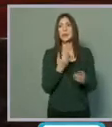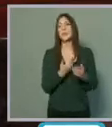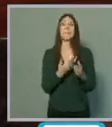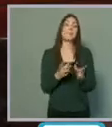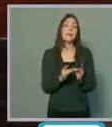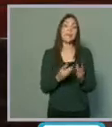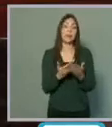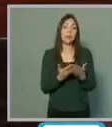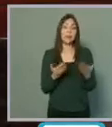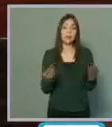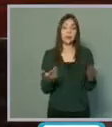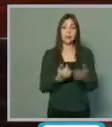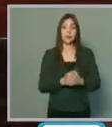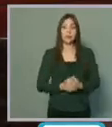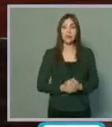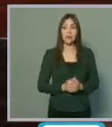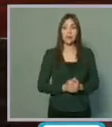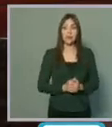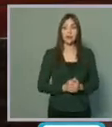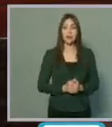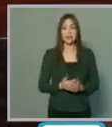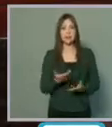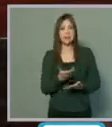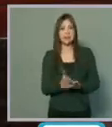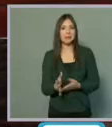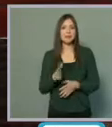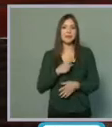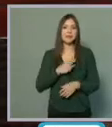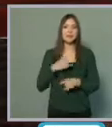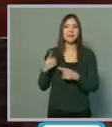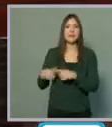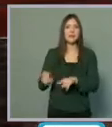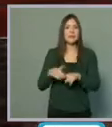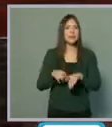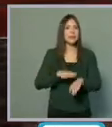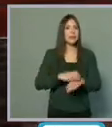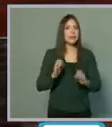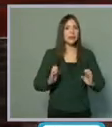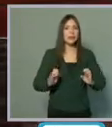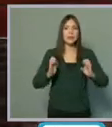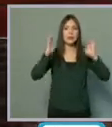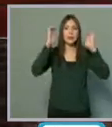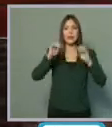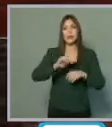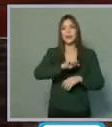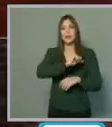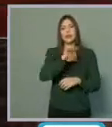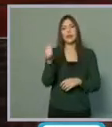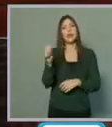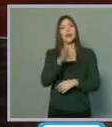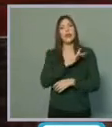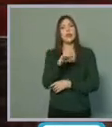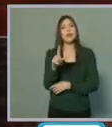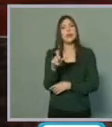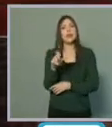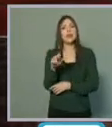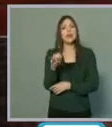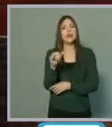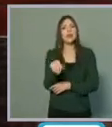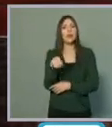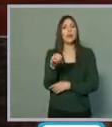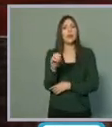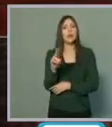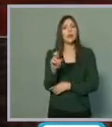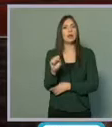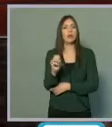aparte de esto hay mucho más edificios. Hay el famoso mausoleo Ok. de Lenin, que es muy popular